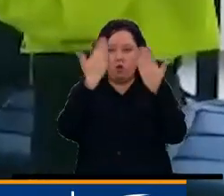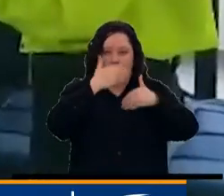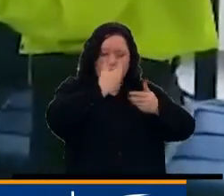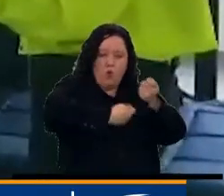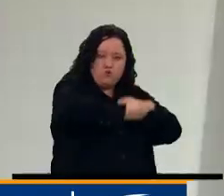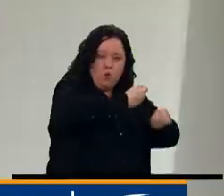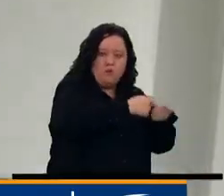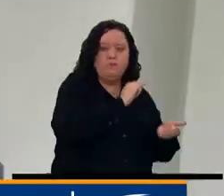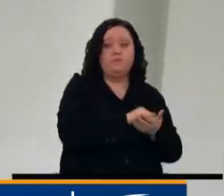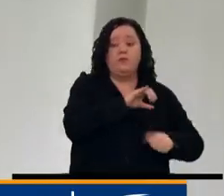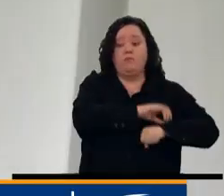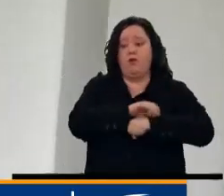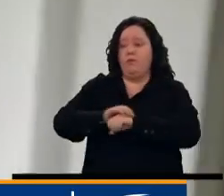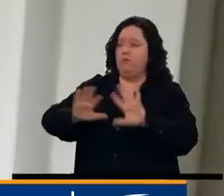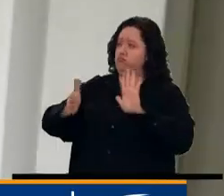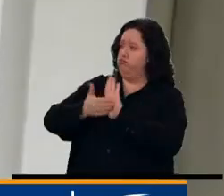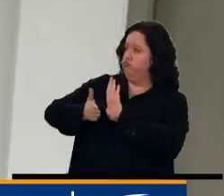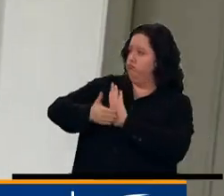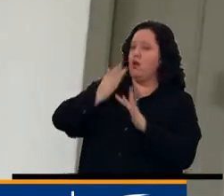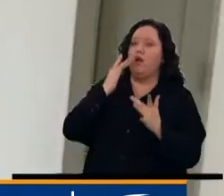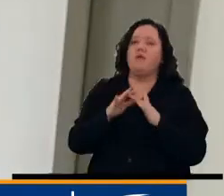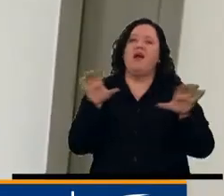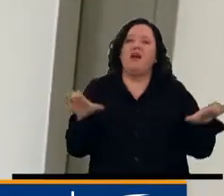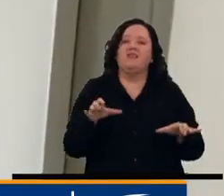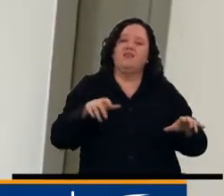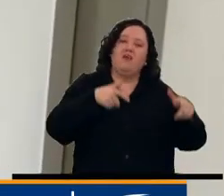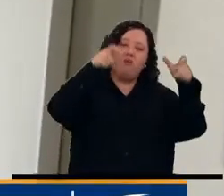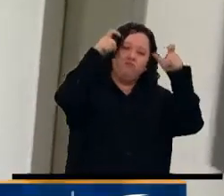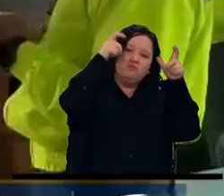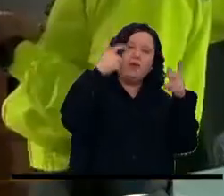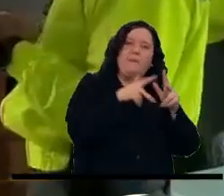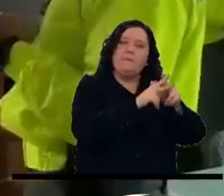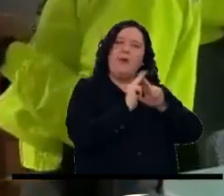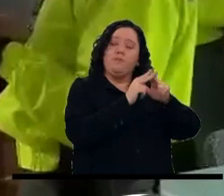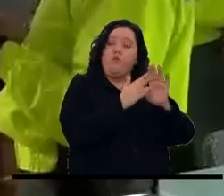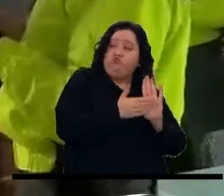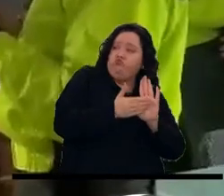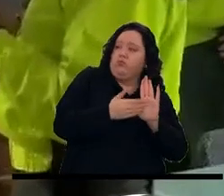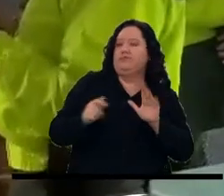los capturados justificaron los bienes con actividades de ganadería y préstamos,